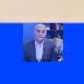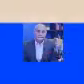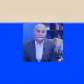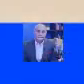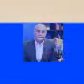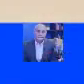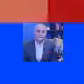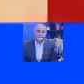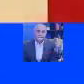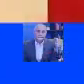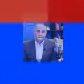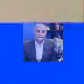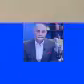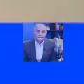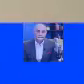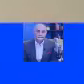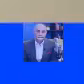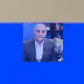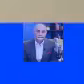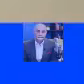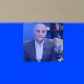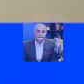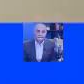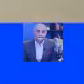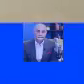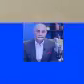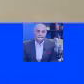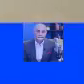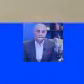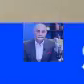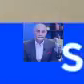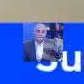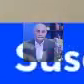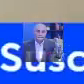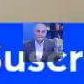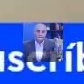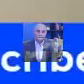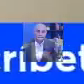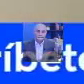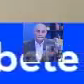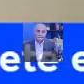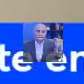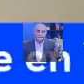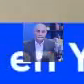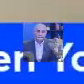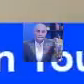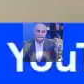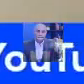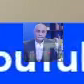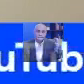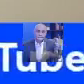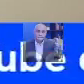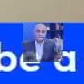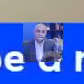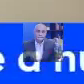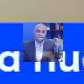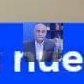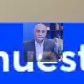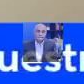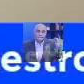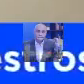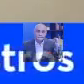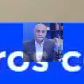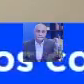mi querido Hamlet Almaguer. Pues está representando a cerca de 600 millones de personas